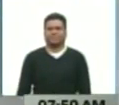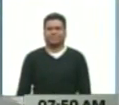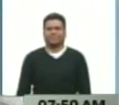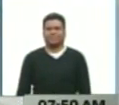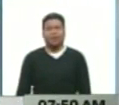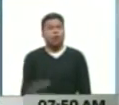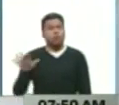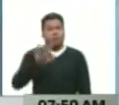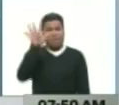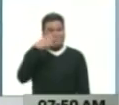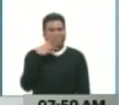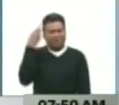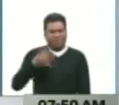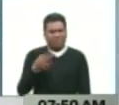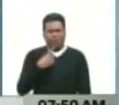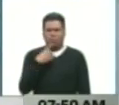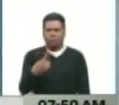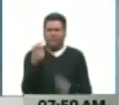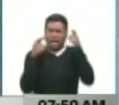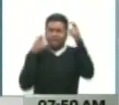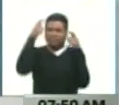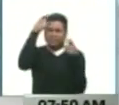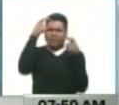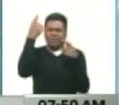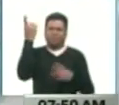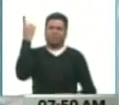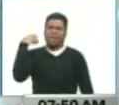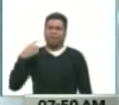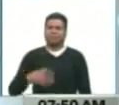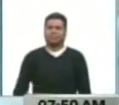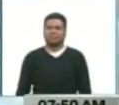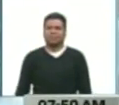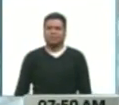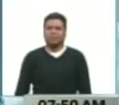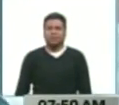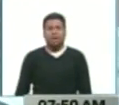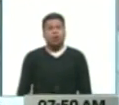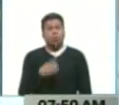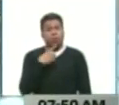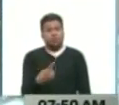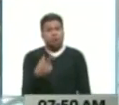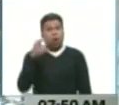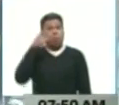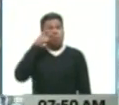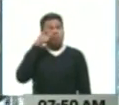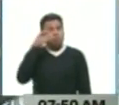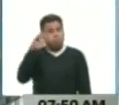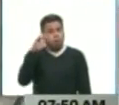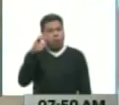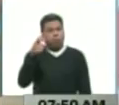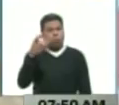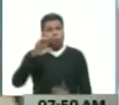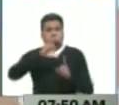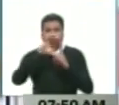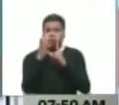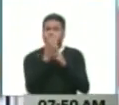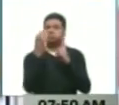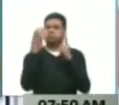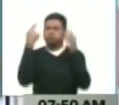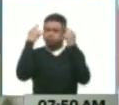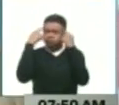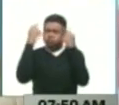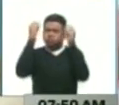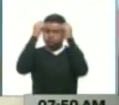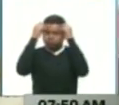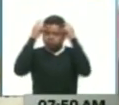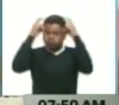Una patria verdadera, así lo decía el comandante Hugo Chávez. Además, él lo refería a un pueblo culto, un pueblo que ya no se deja